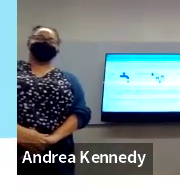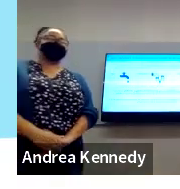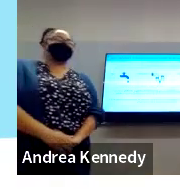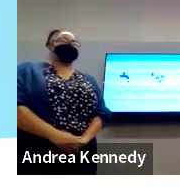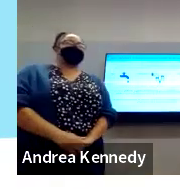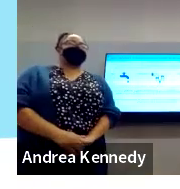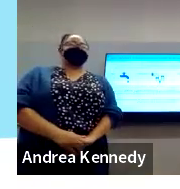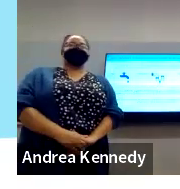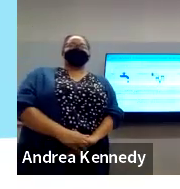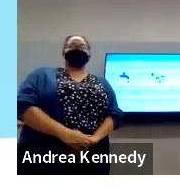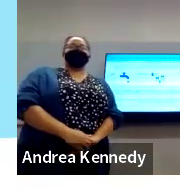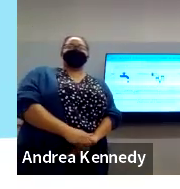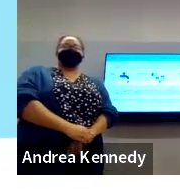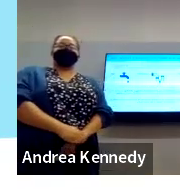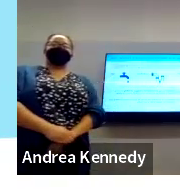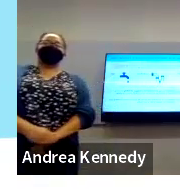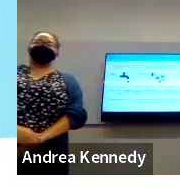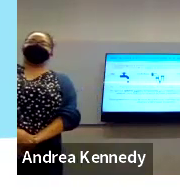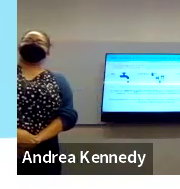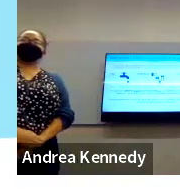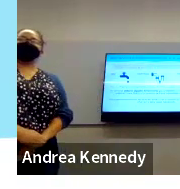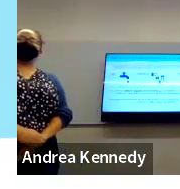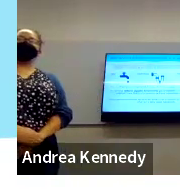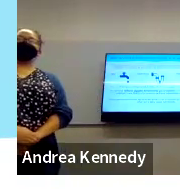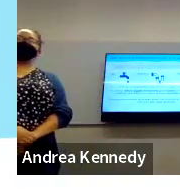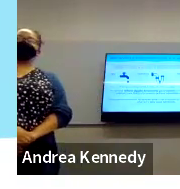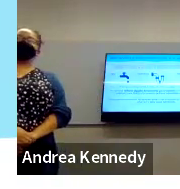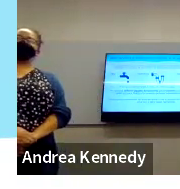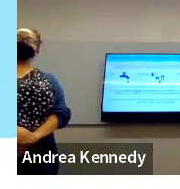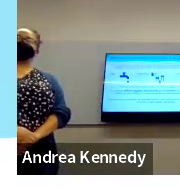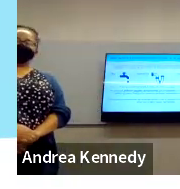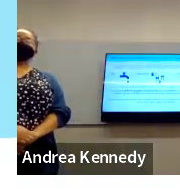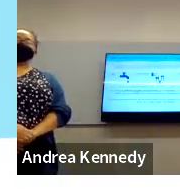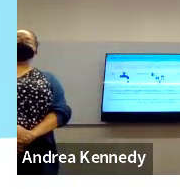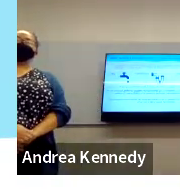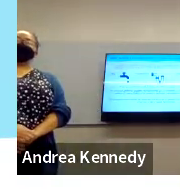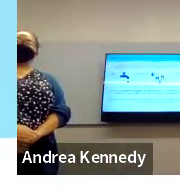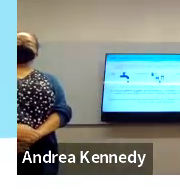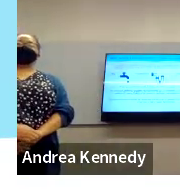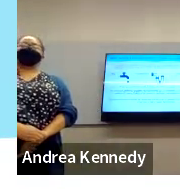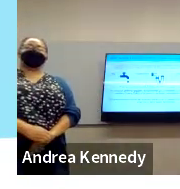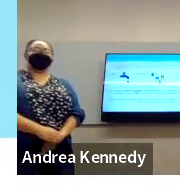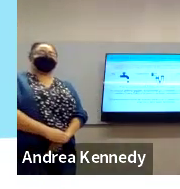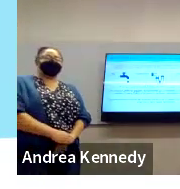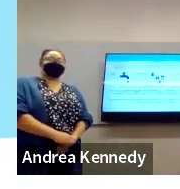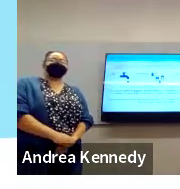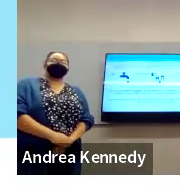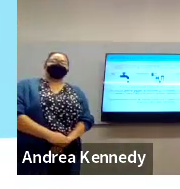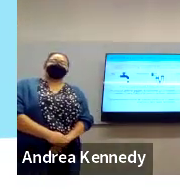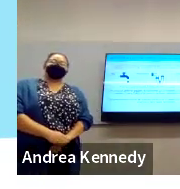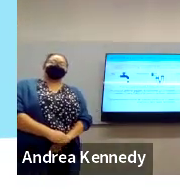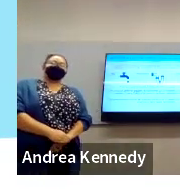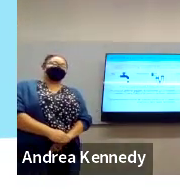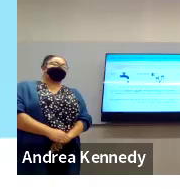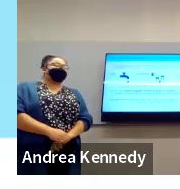mensualmente y eso no me incluye ni el agua, ni el alcantarillado, ni la basura. Entonces yo quiero saber